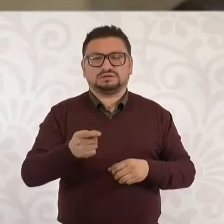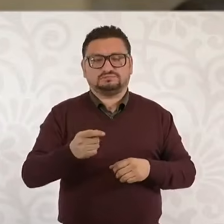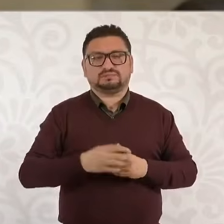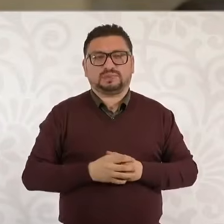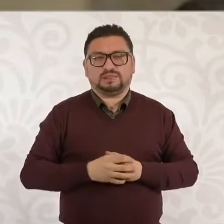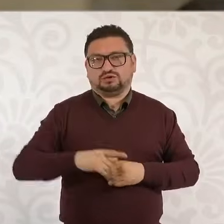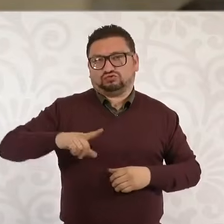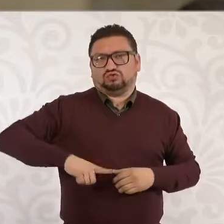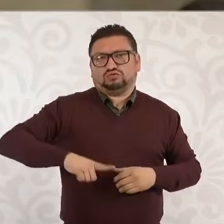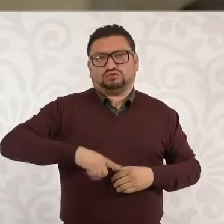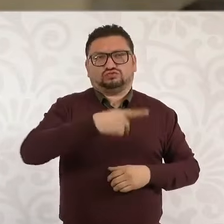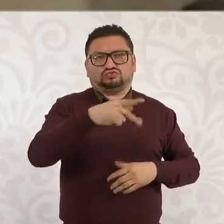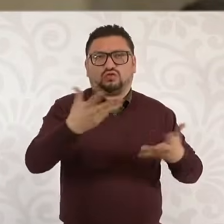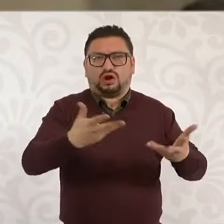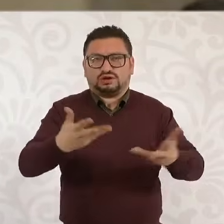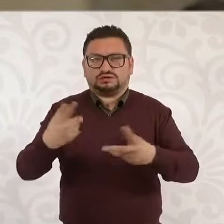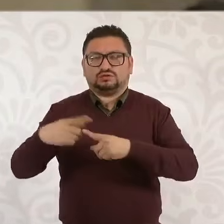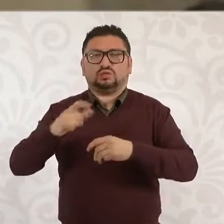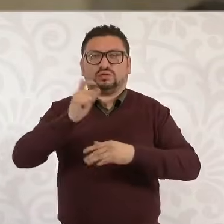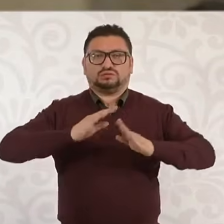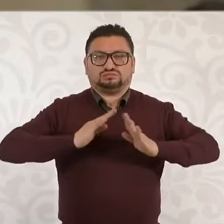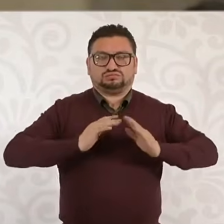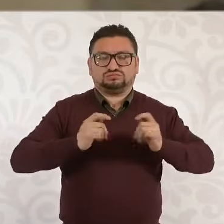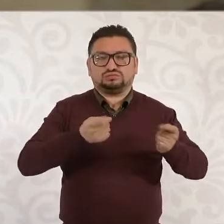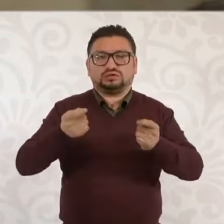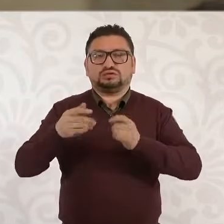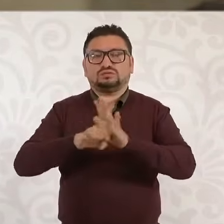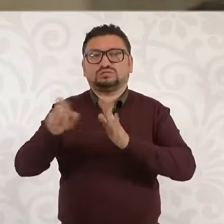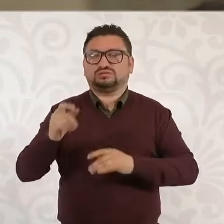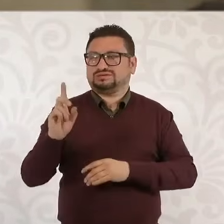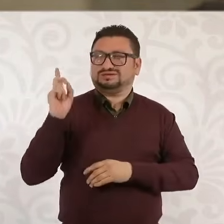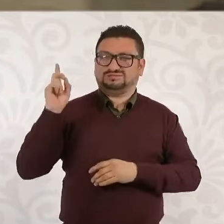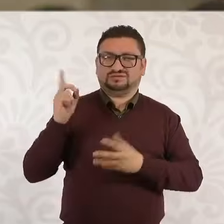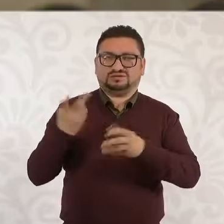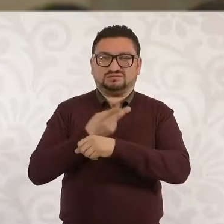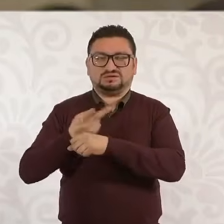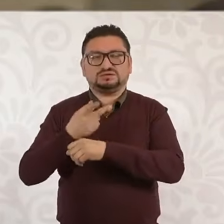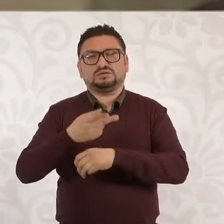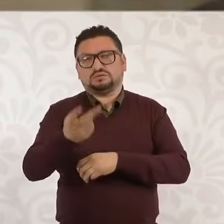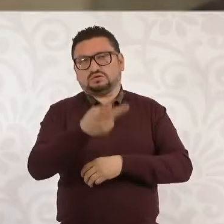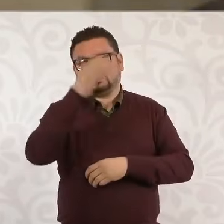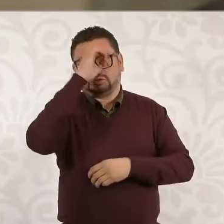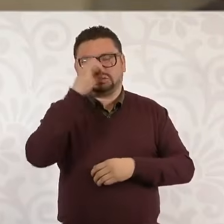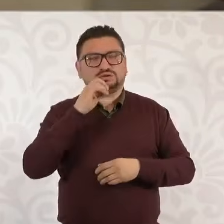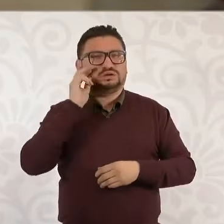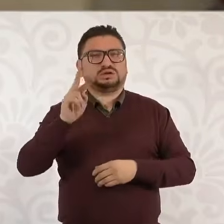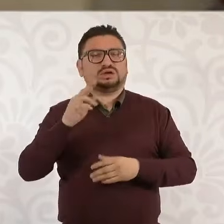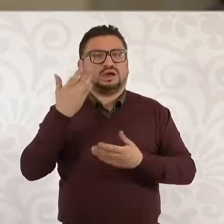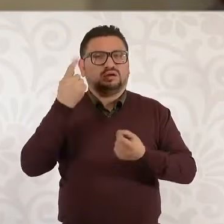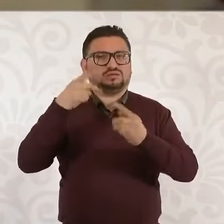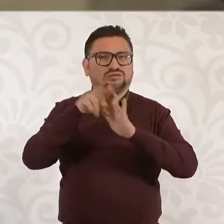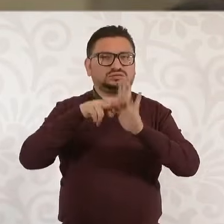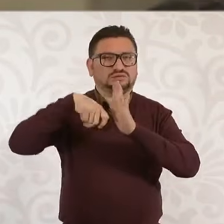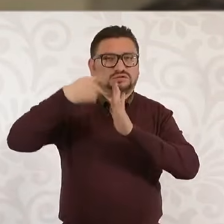del gobierno, las Fuerzas Armadas, en el operativo del domingo. Preguntarle sobre esto. Hemos visto también videos